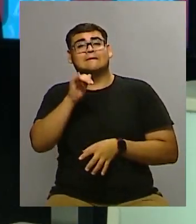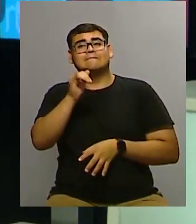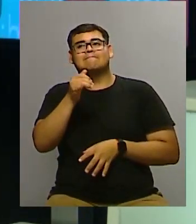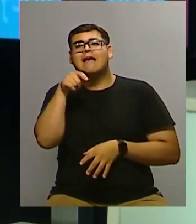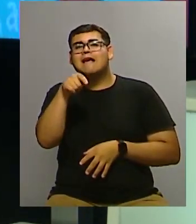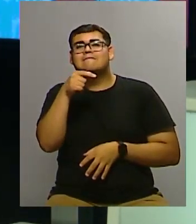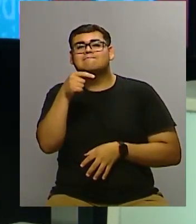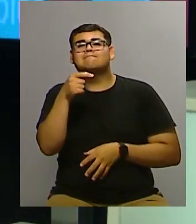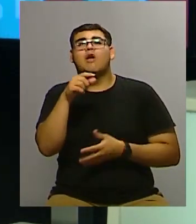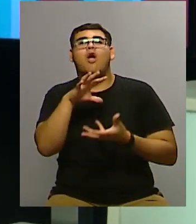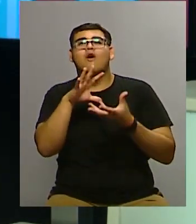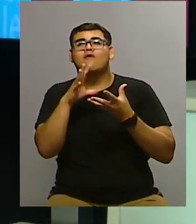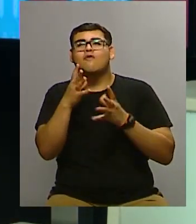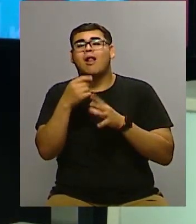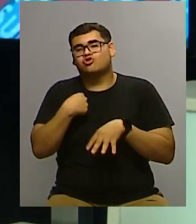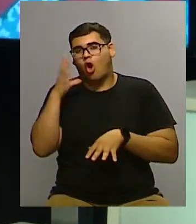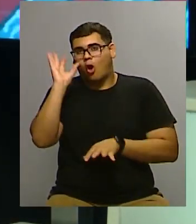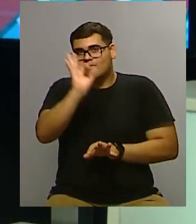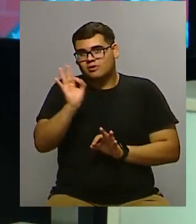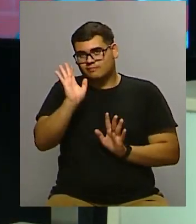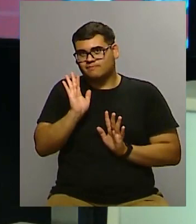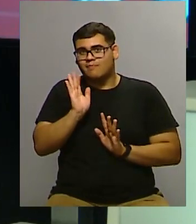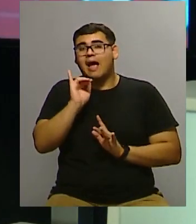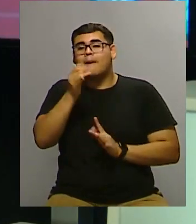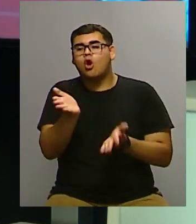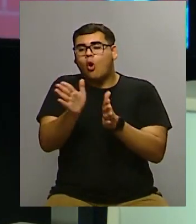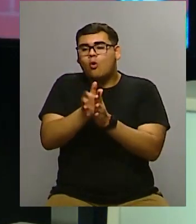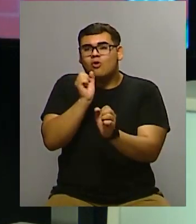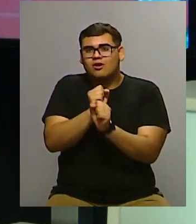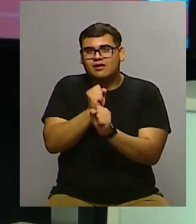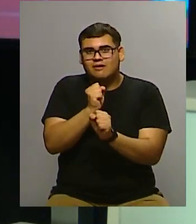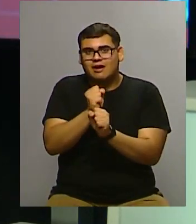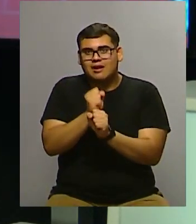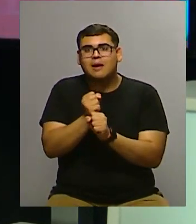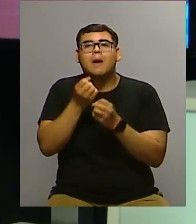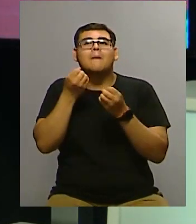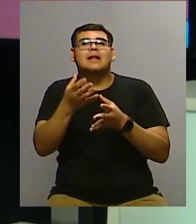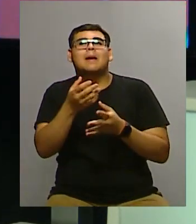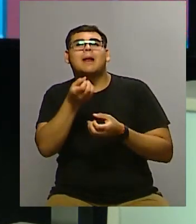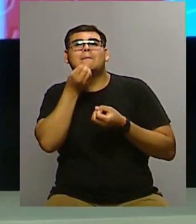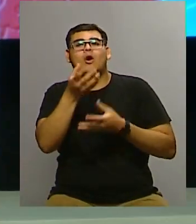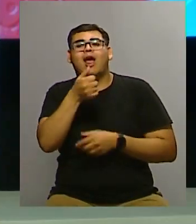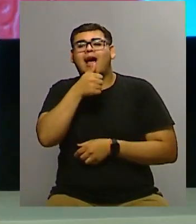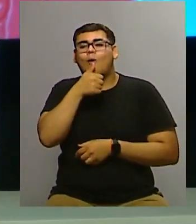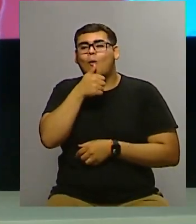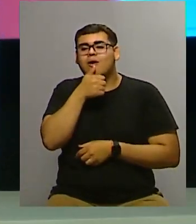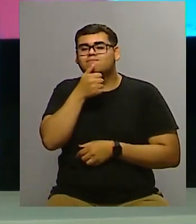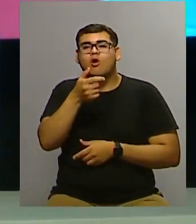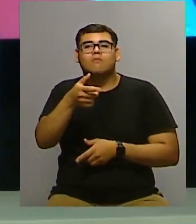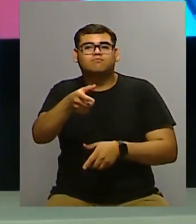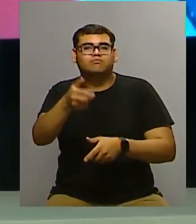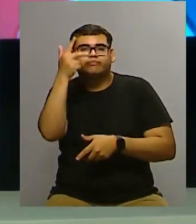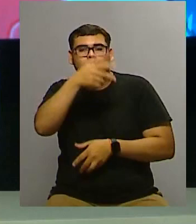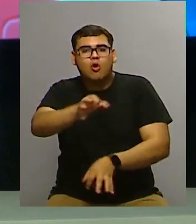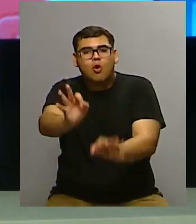trabajar, digo como opinión personal, trabajar en conjunto y ponerse de acuerdo para hacer más óptimo el recurso. Sin duda, sin